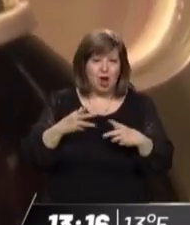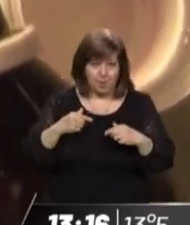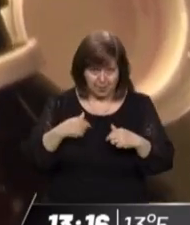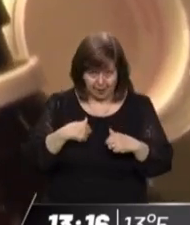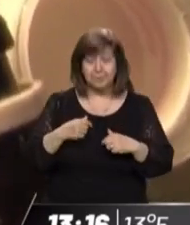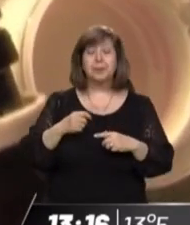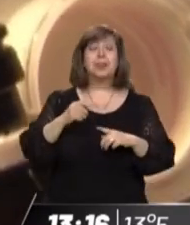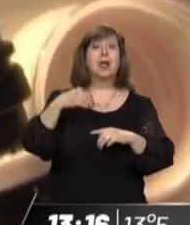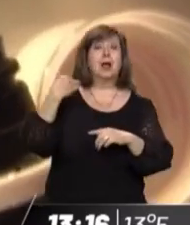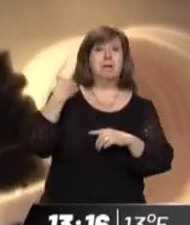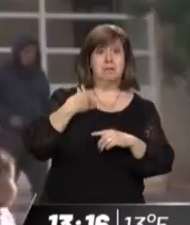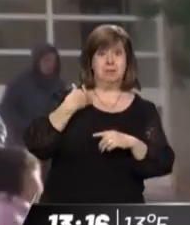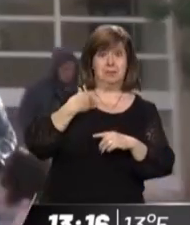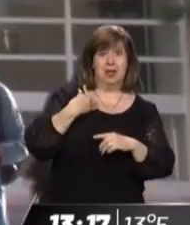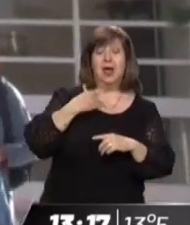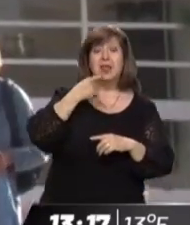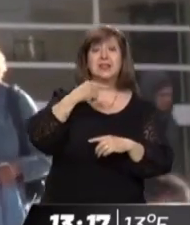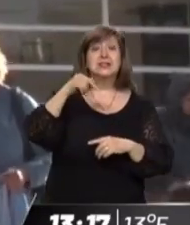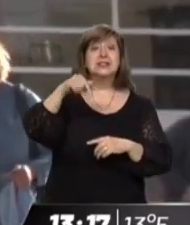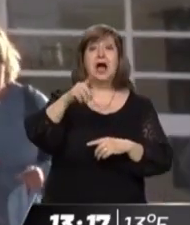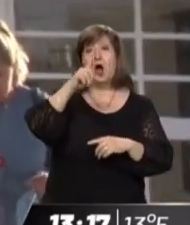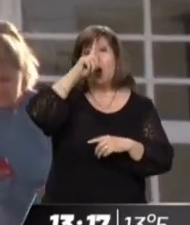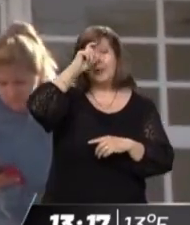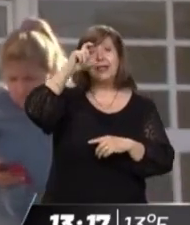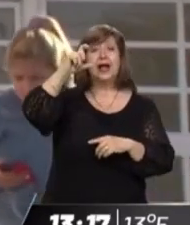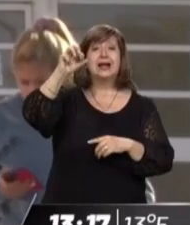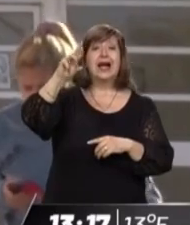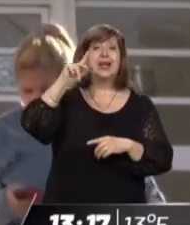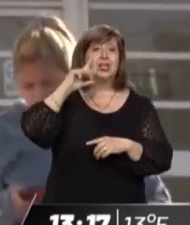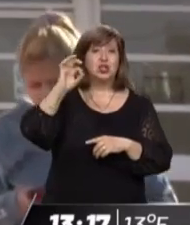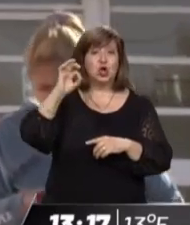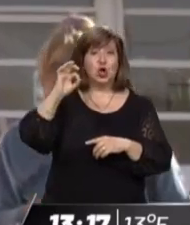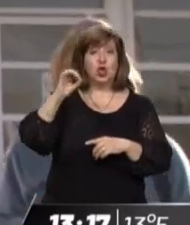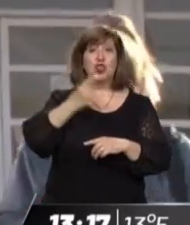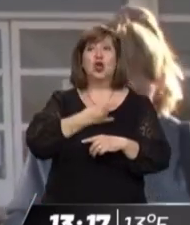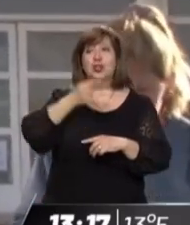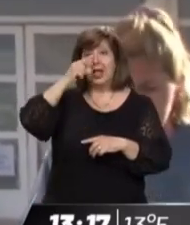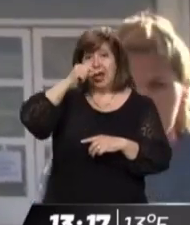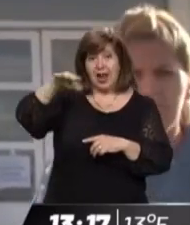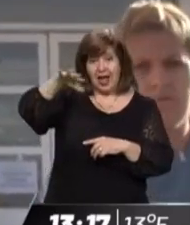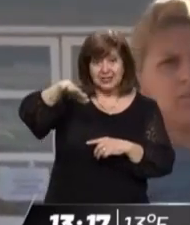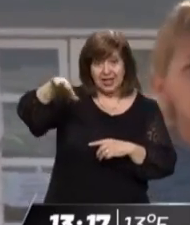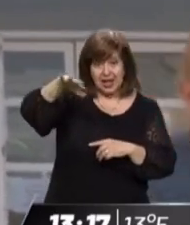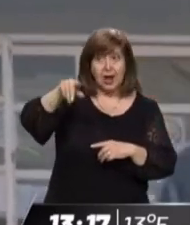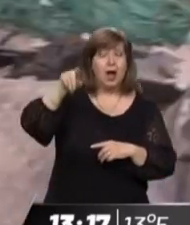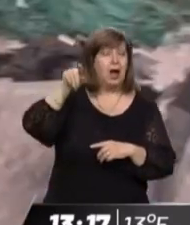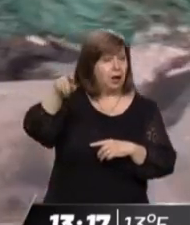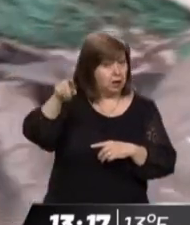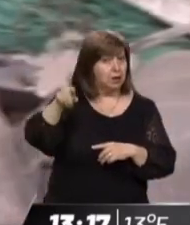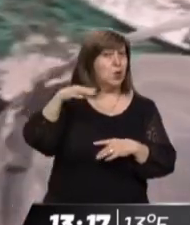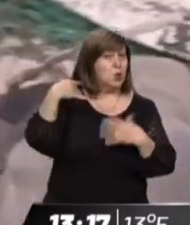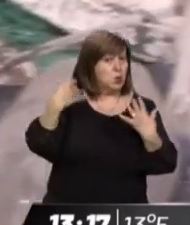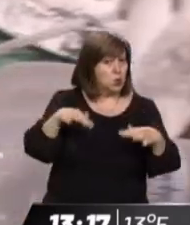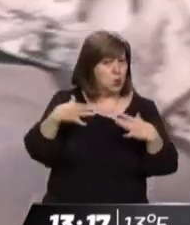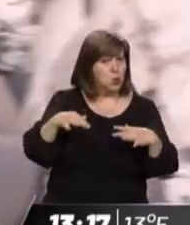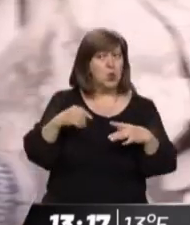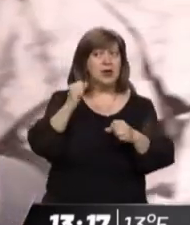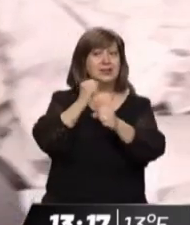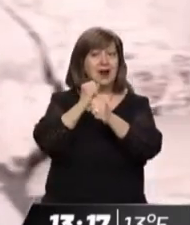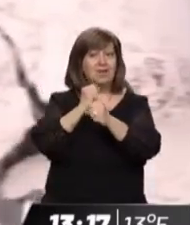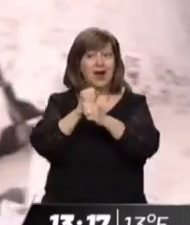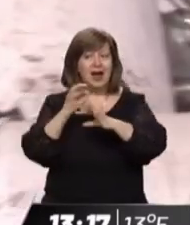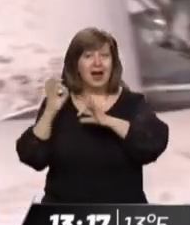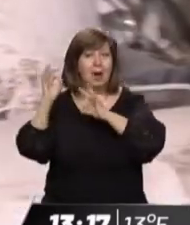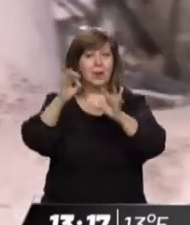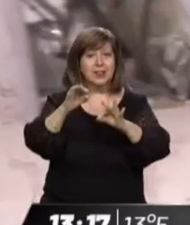de medicamentos que se desechan. En el Hospital Carrillo, en Las Heras, crece la atención de pacientes que trabajan en el basural del